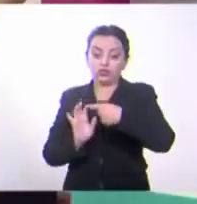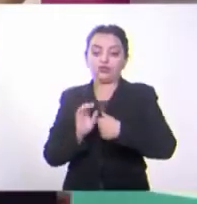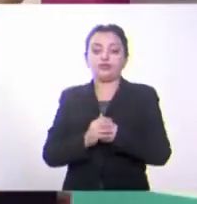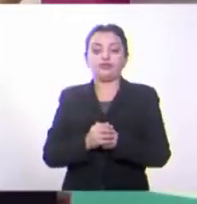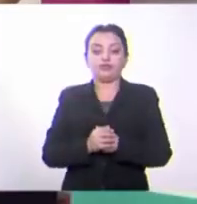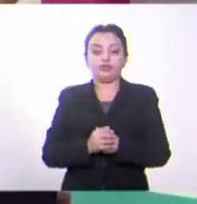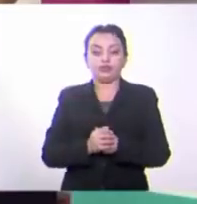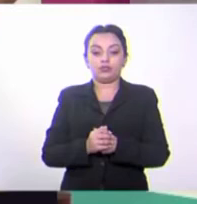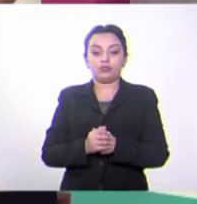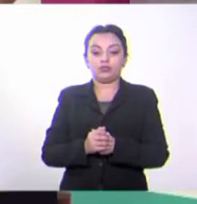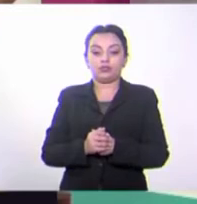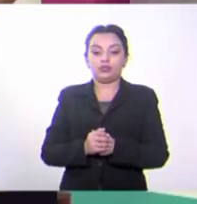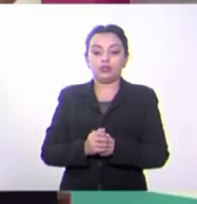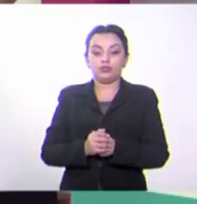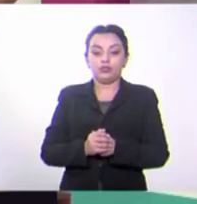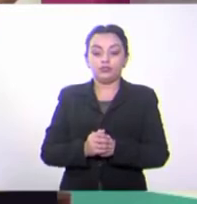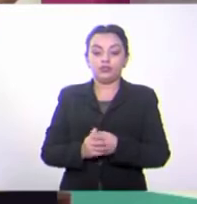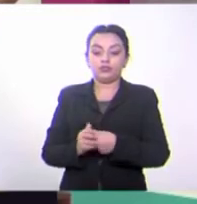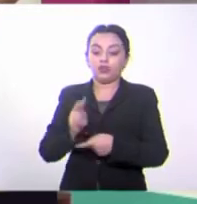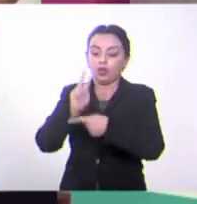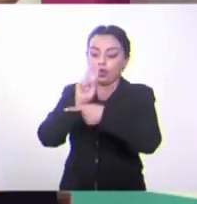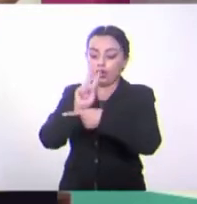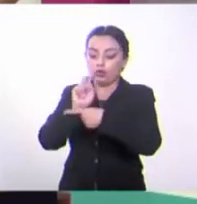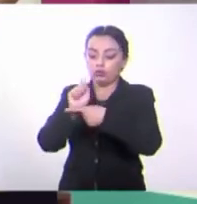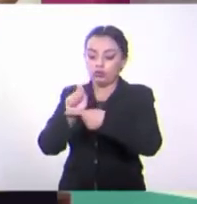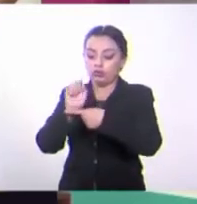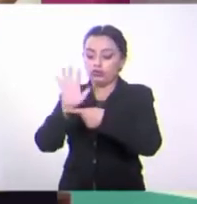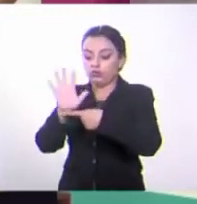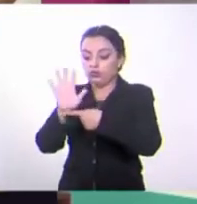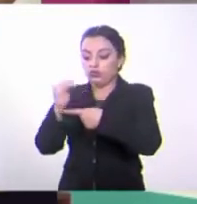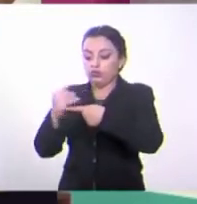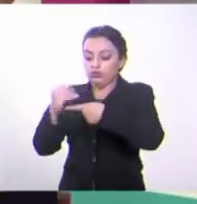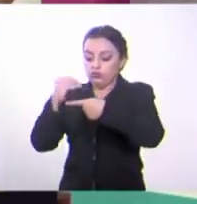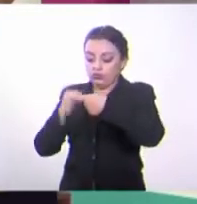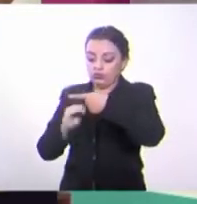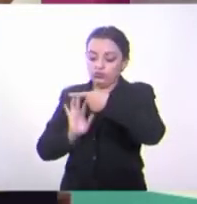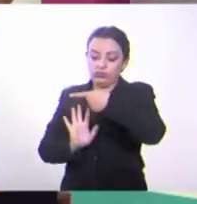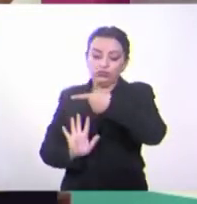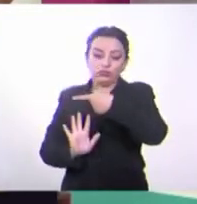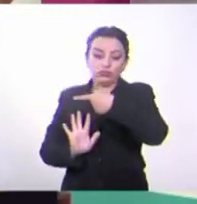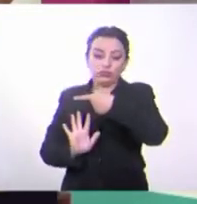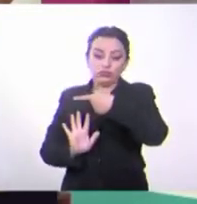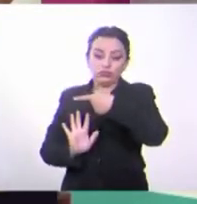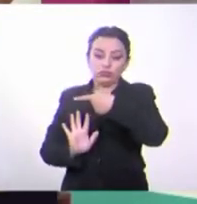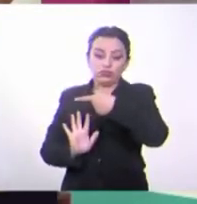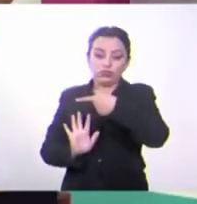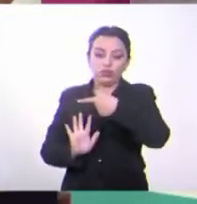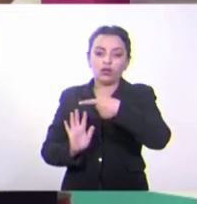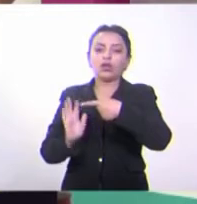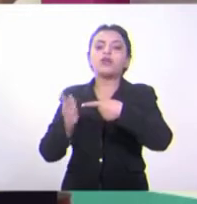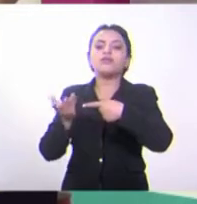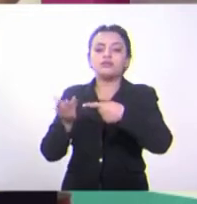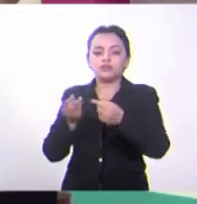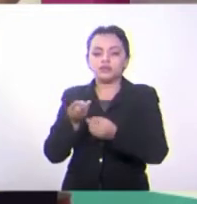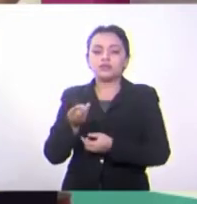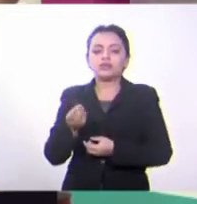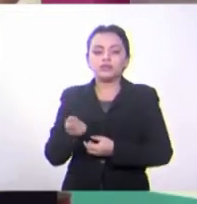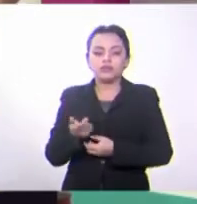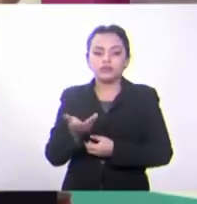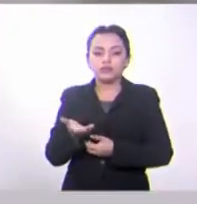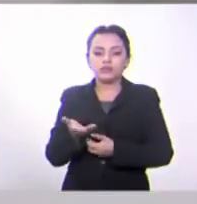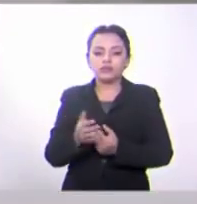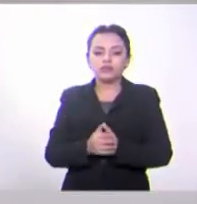¿Y cuánto es 2.5 sobre 2? ¿Cuál es el valor de esta razón? Pues es el doble, es como